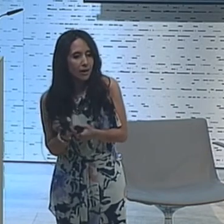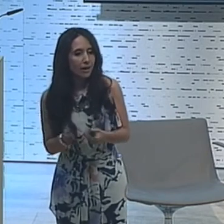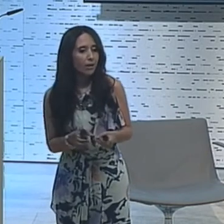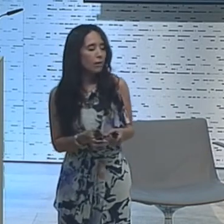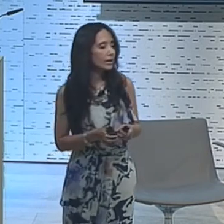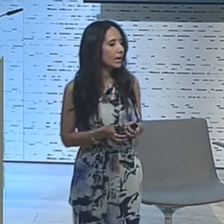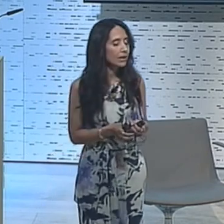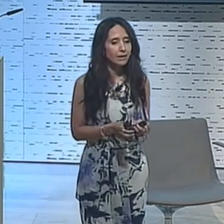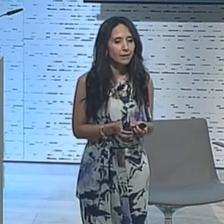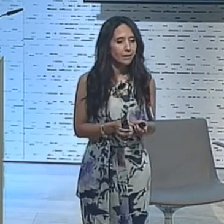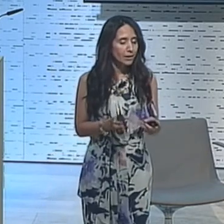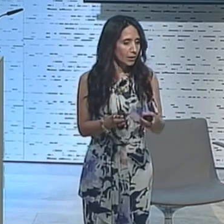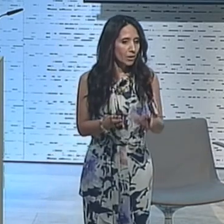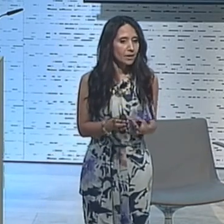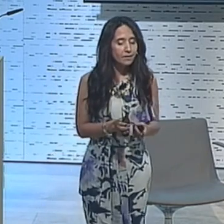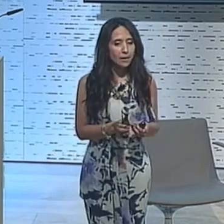tenemos en cualquier